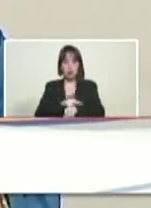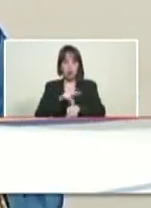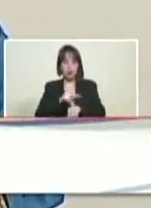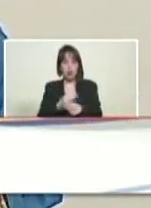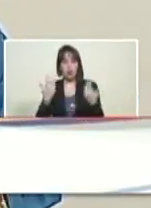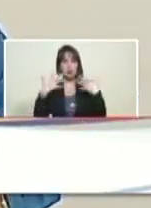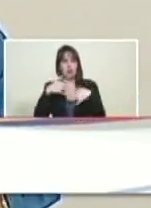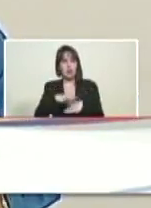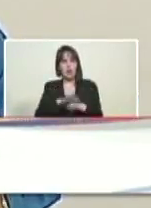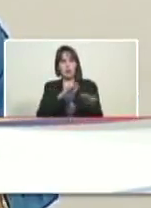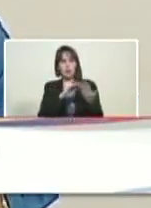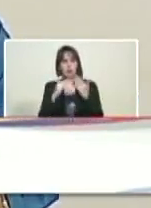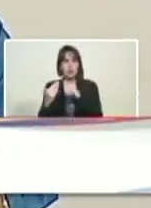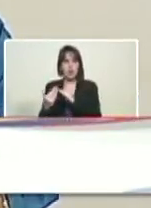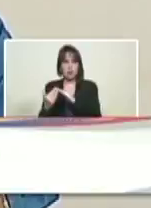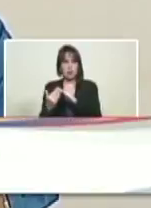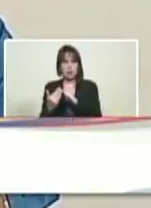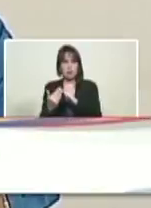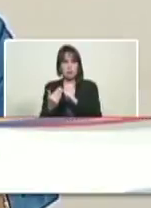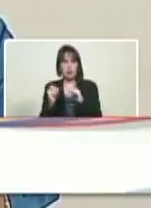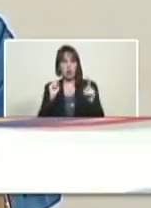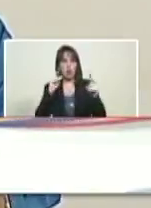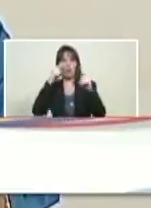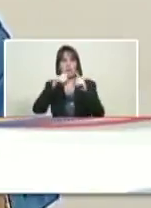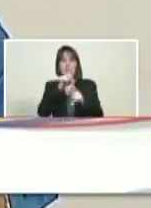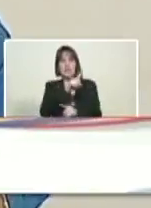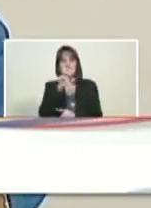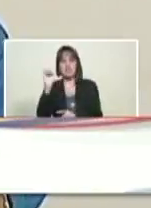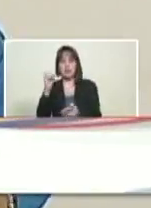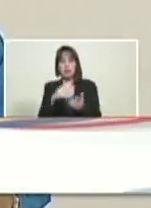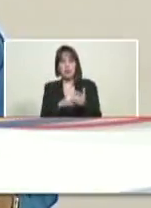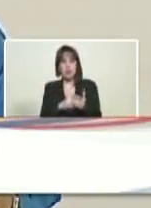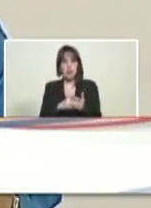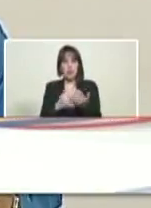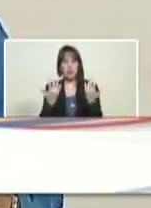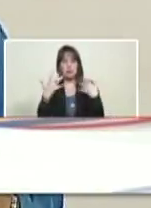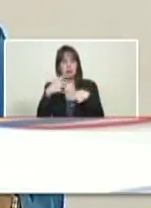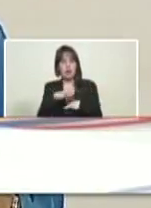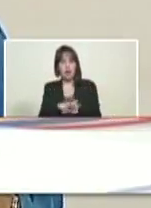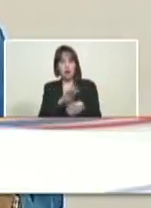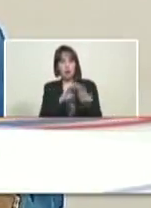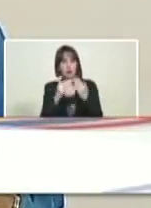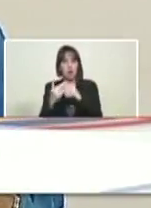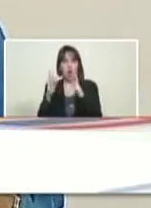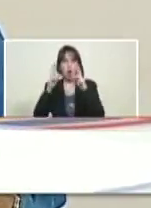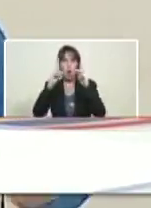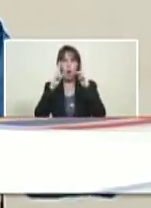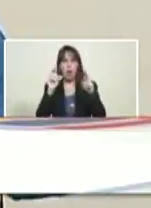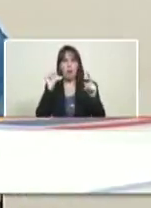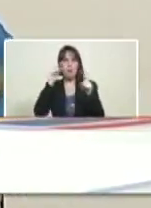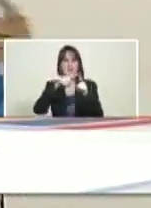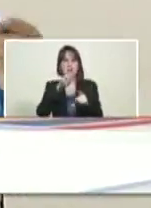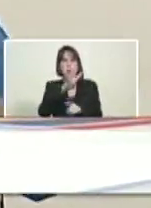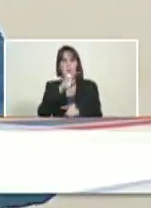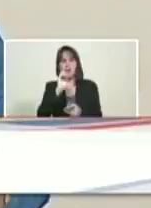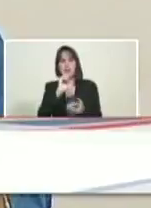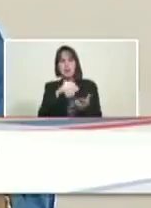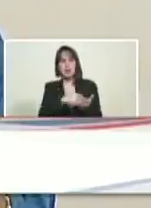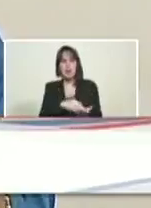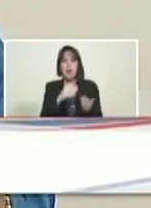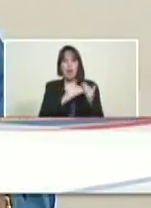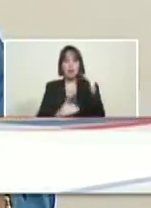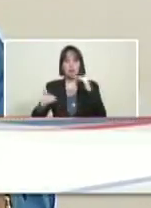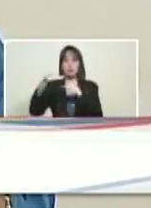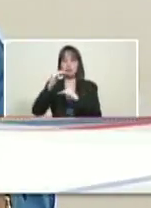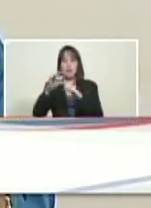integrales comunitarios. Llegar a la meta de los 100.000 médicos integrales comunitarios. Y ojalá llegar a la meta de los 40.000 especialistas.